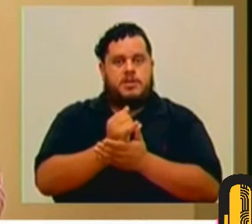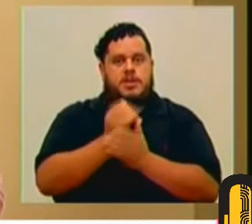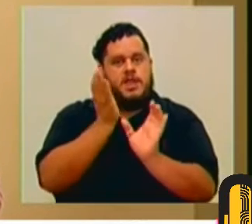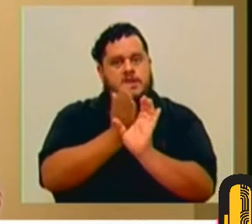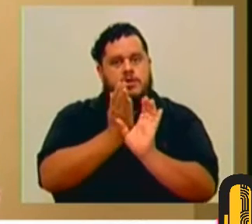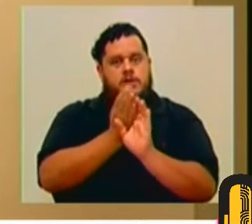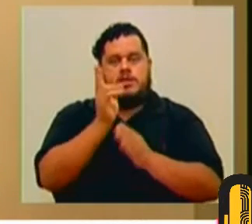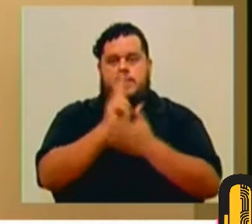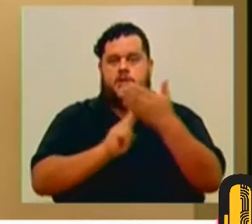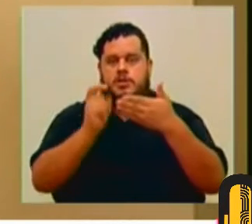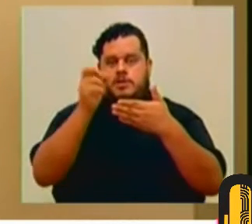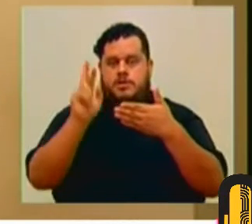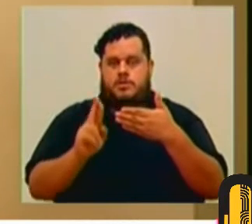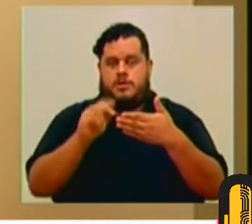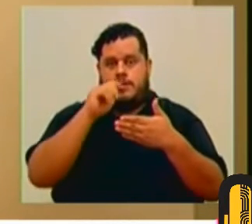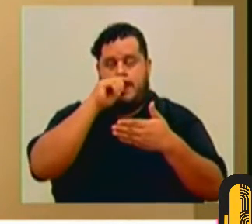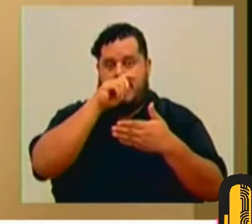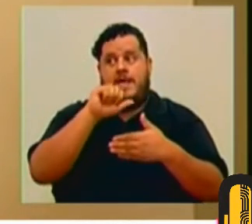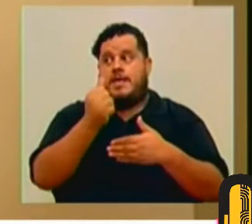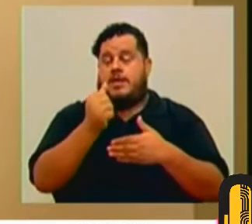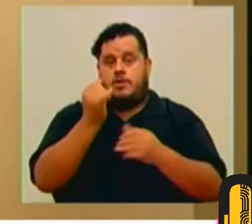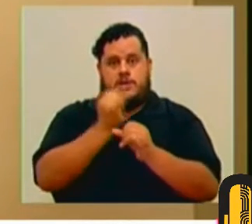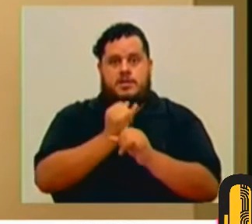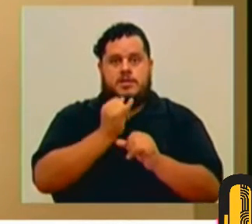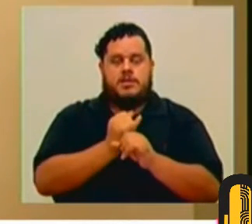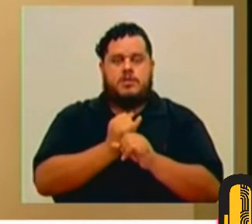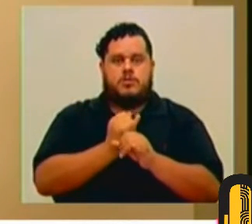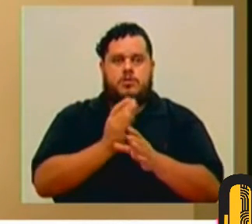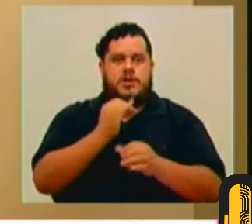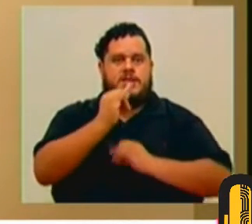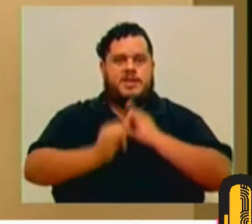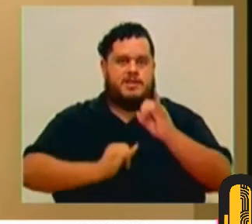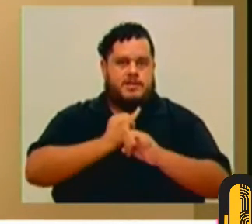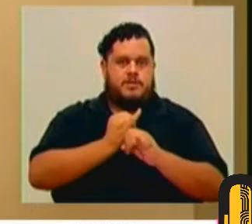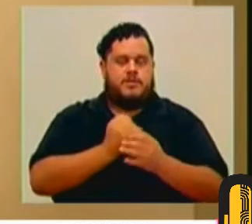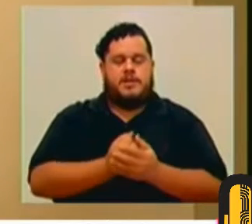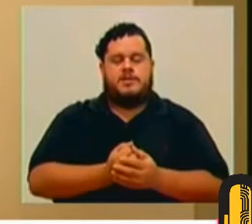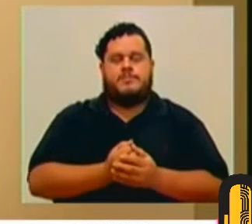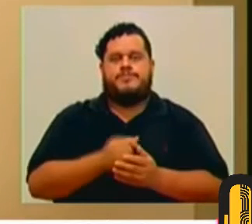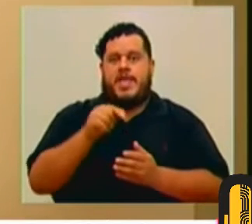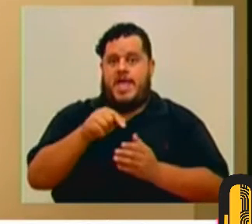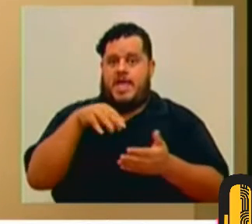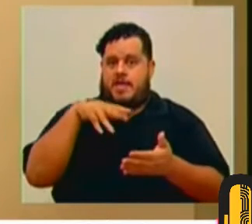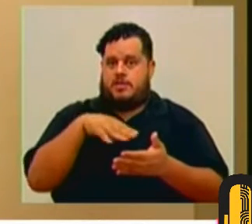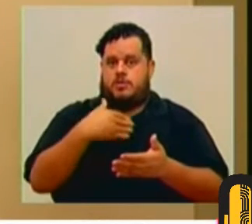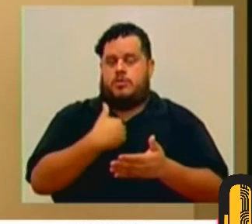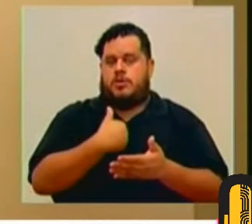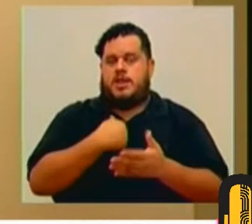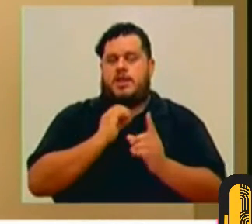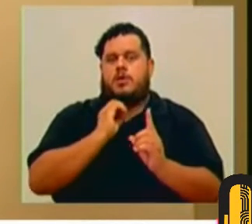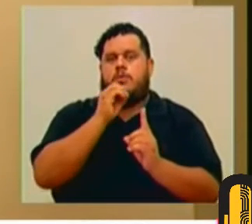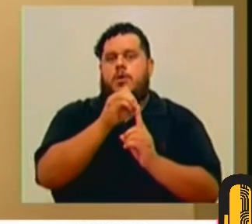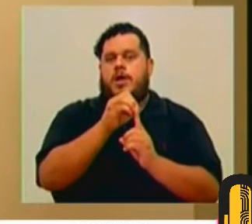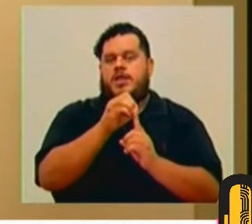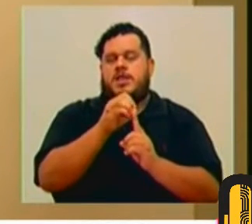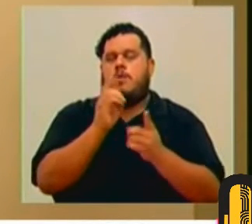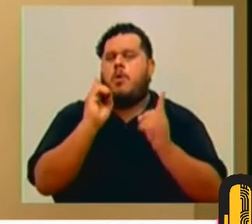Psicológica de la Universidad de Costa Rica y otras instituciones internacionales. Este estudio tiene como objetivo